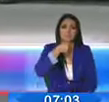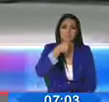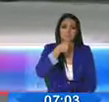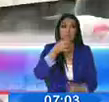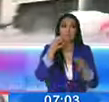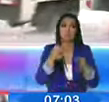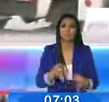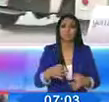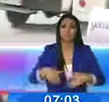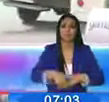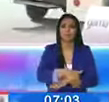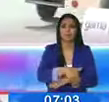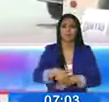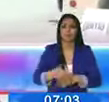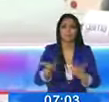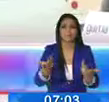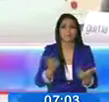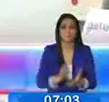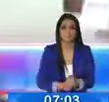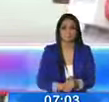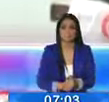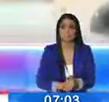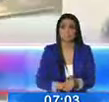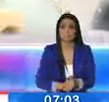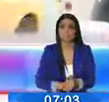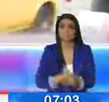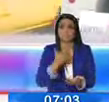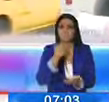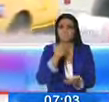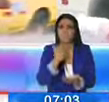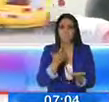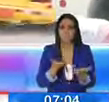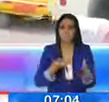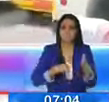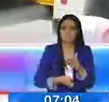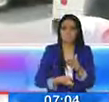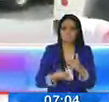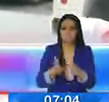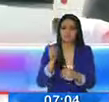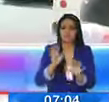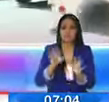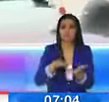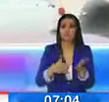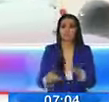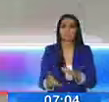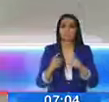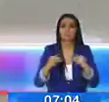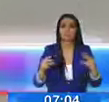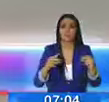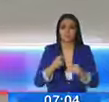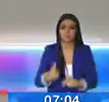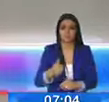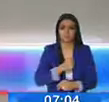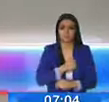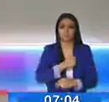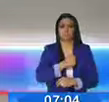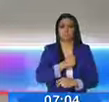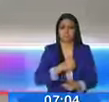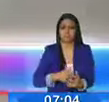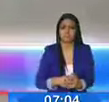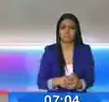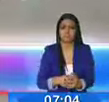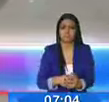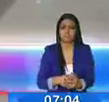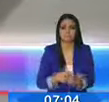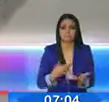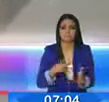pública no presenta ninguna huella de violencia es una cuarteadura el cuerpo fue levantado por medicina legal